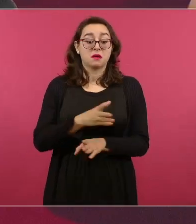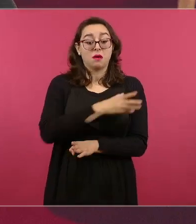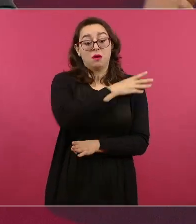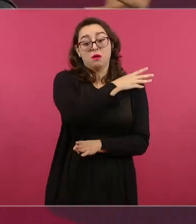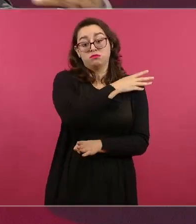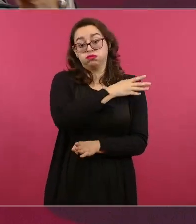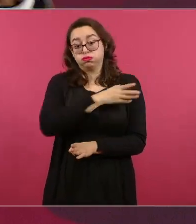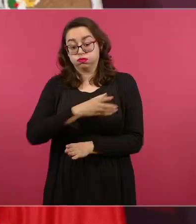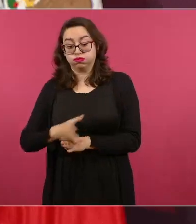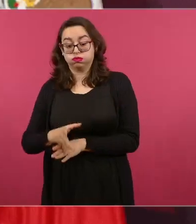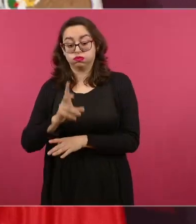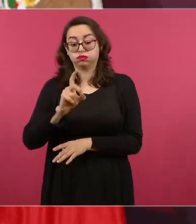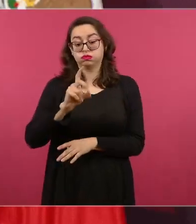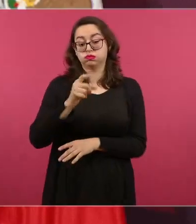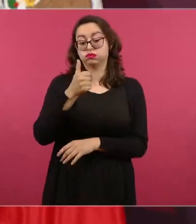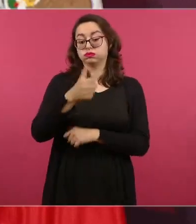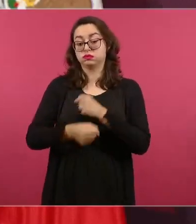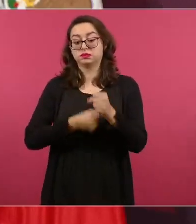llamada sociedad civil,